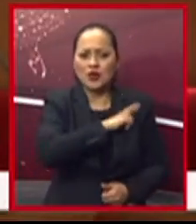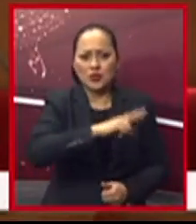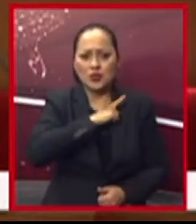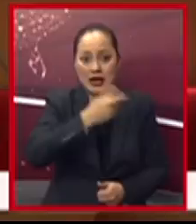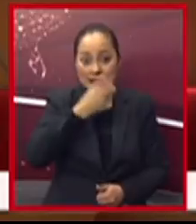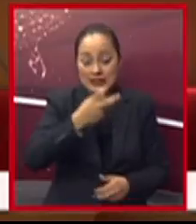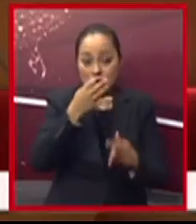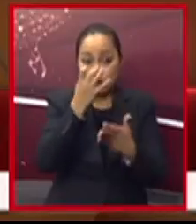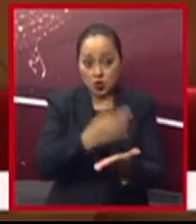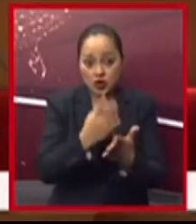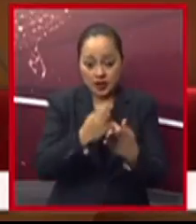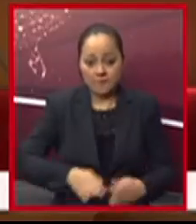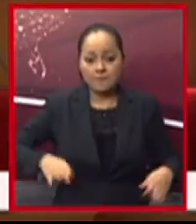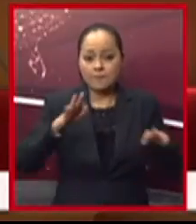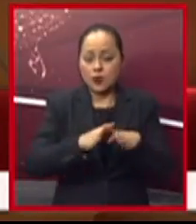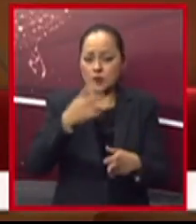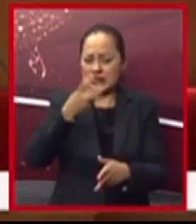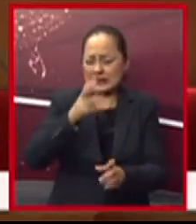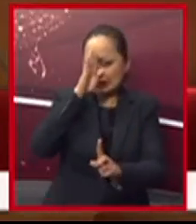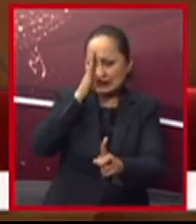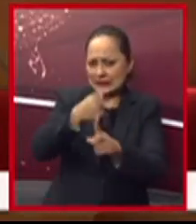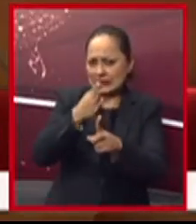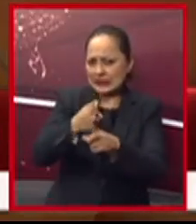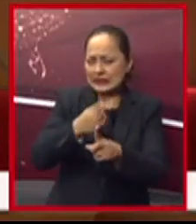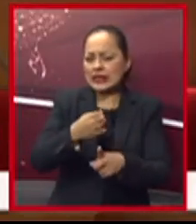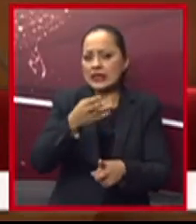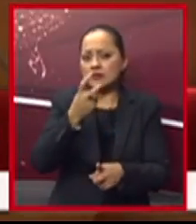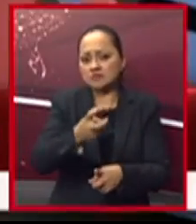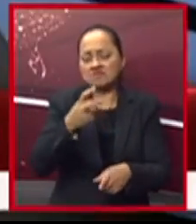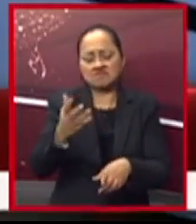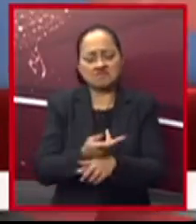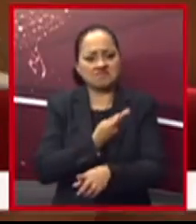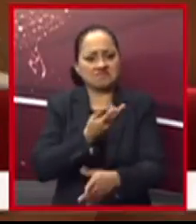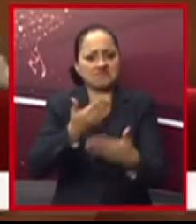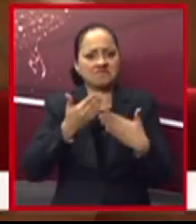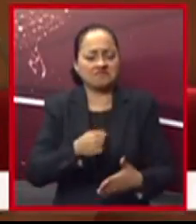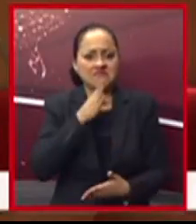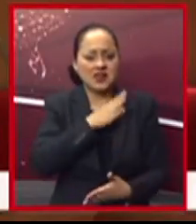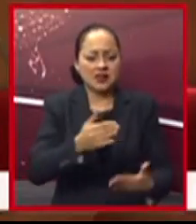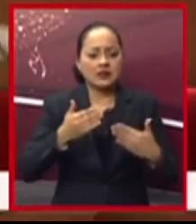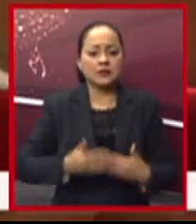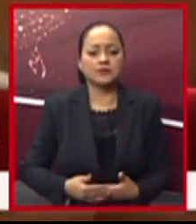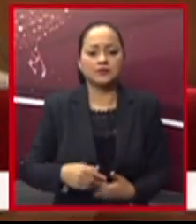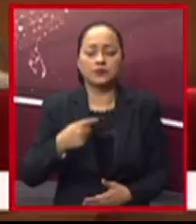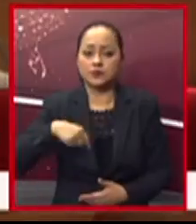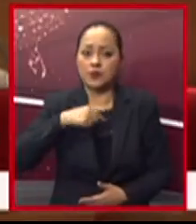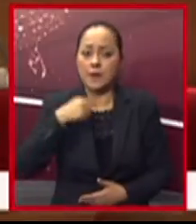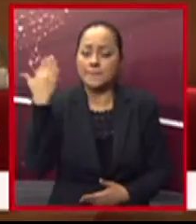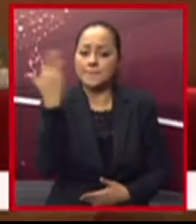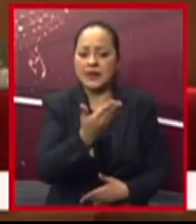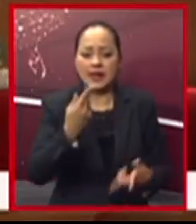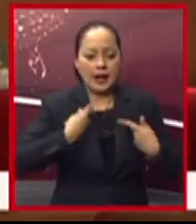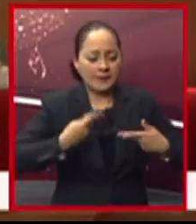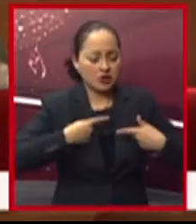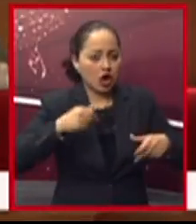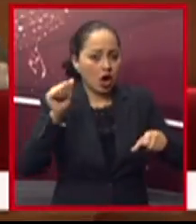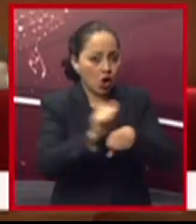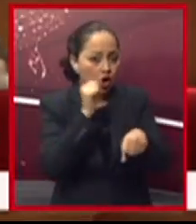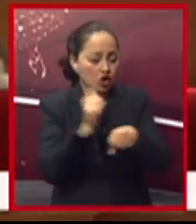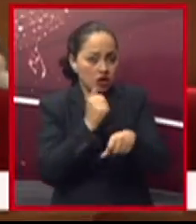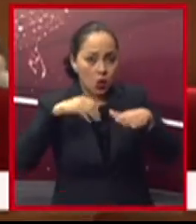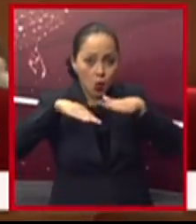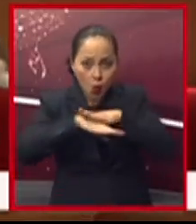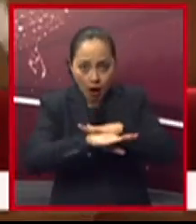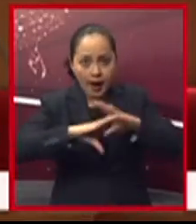modelo de transporte nos ha traído grandes consecuencias. Si se le pide al capitalino que guarde el coche